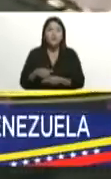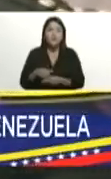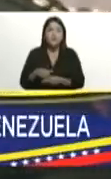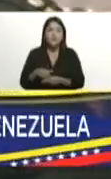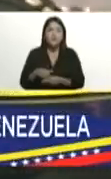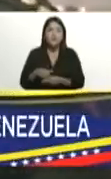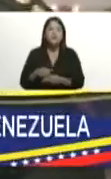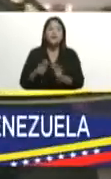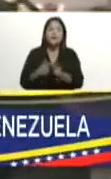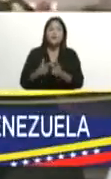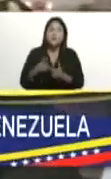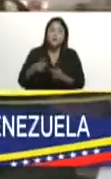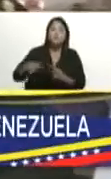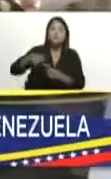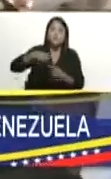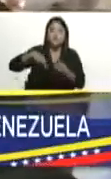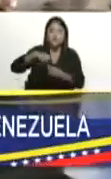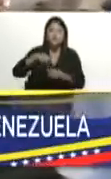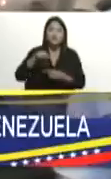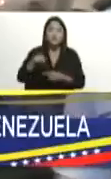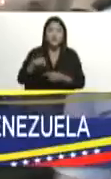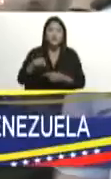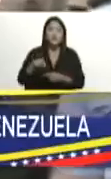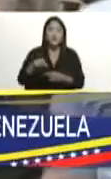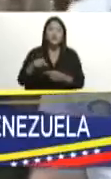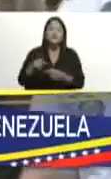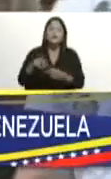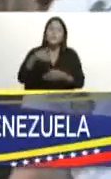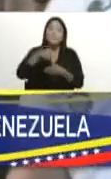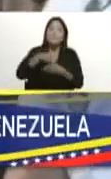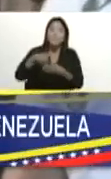¿Qué quiero yo decir con esto? Bueno, hemos visto